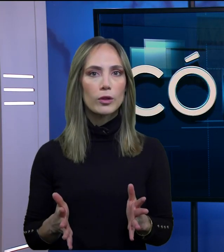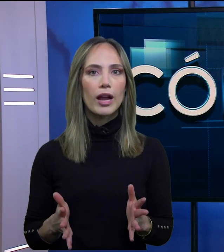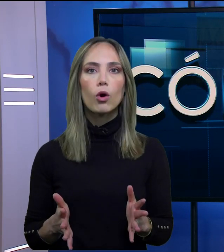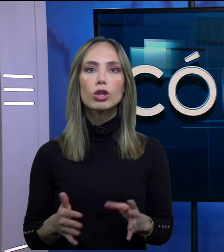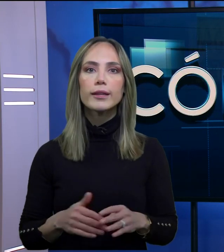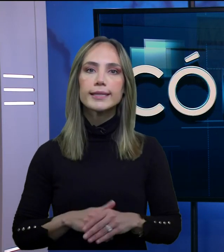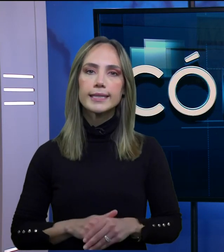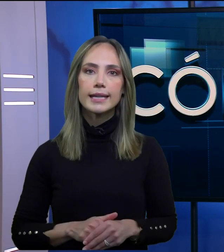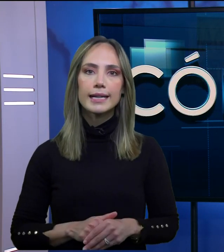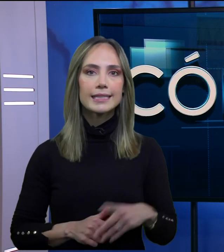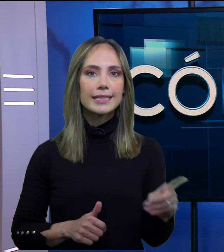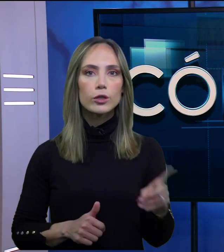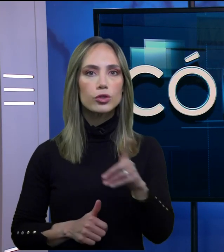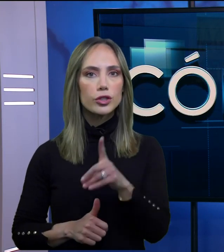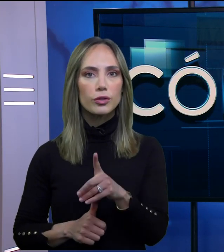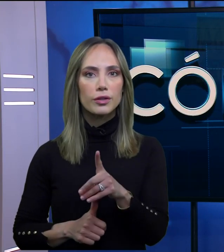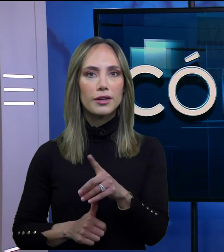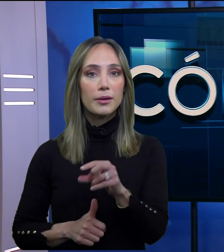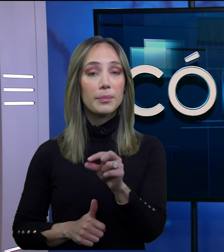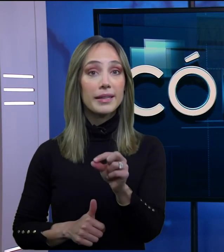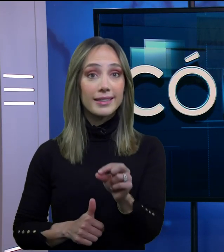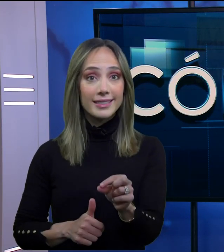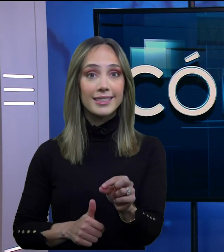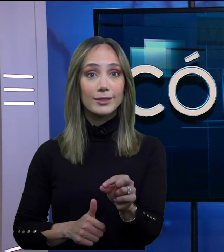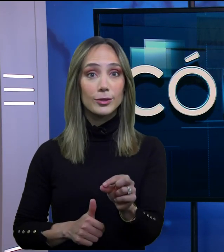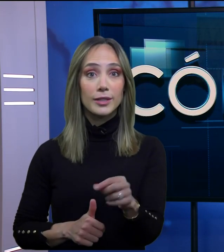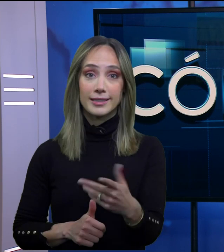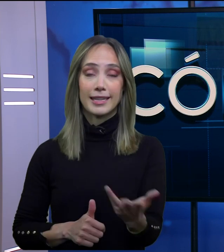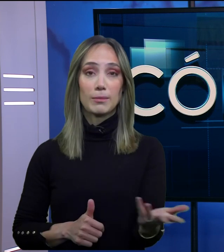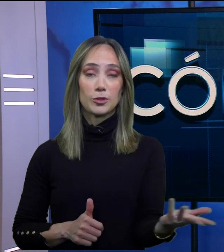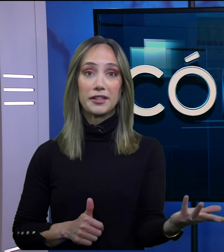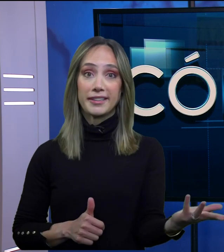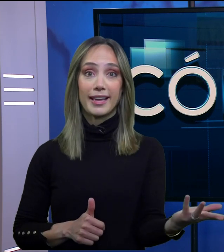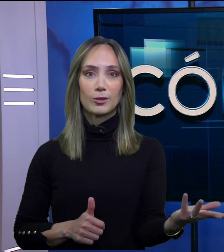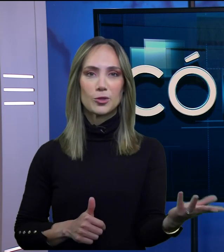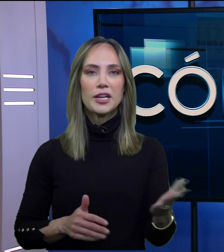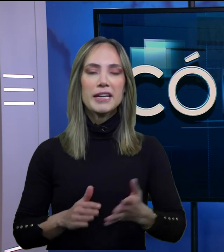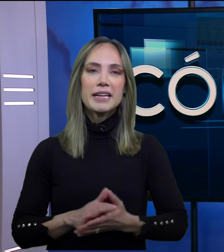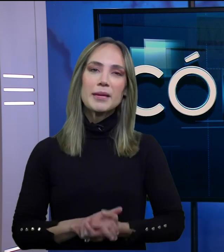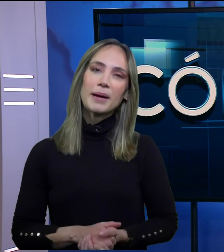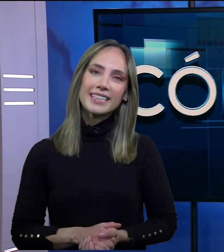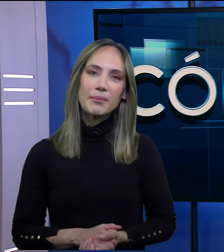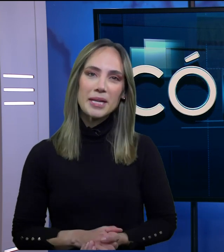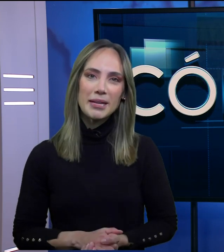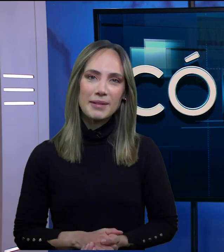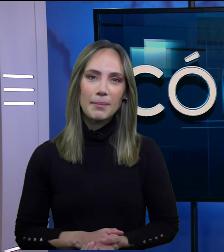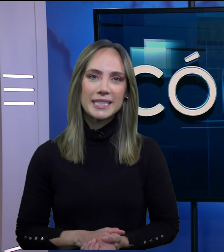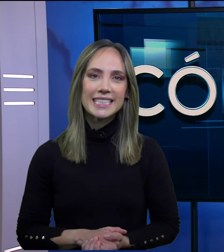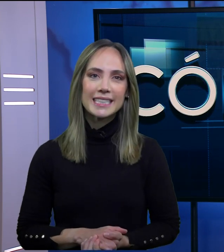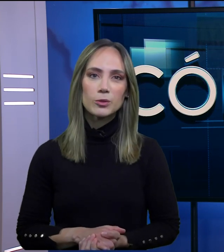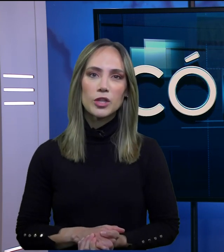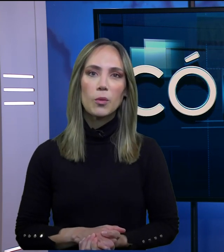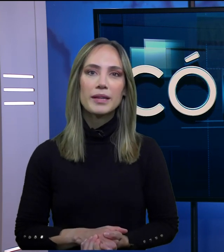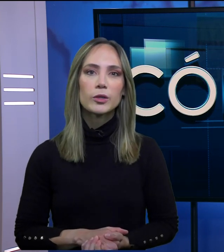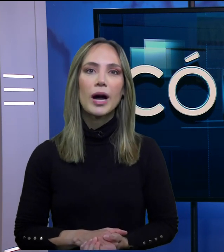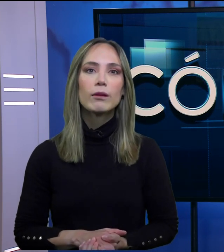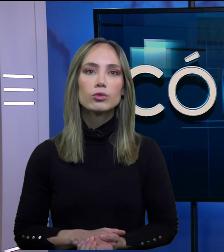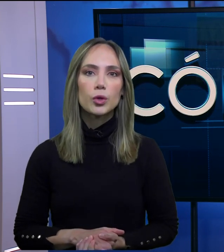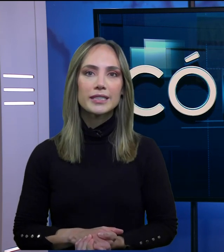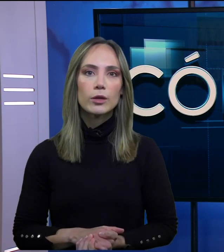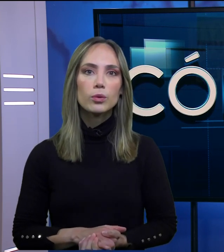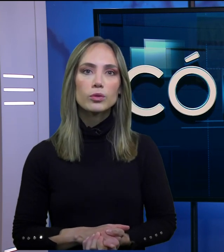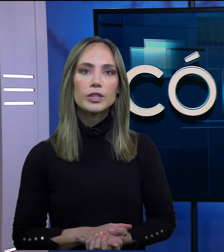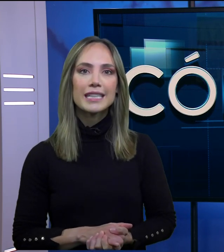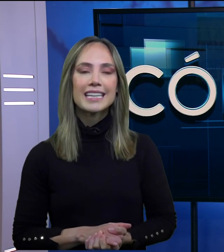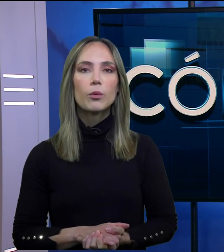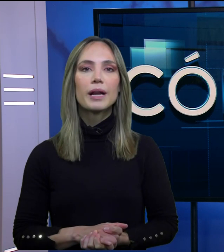menos, cuando la Corte decida si sí o si no. Mientras tanto, estaremos enredados. Y para terminar, el presidente Gustavo Petro anunció